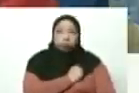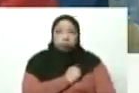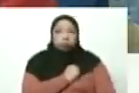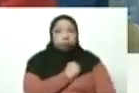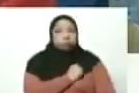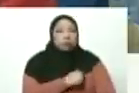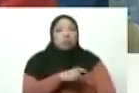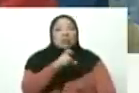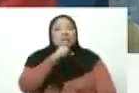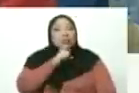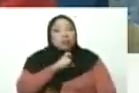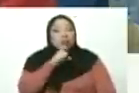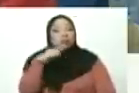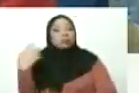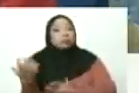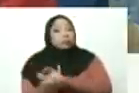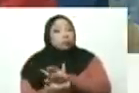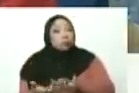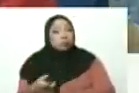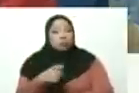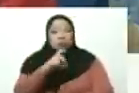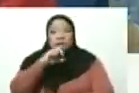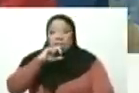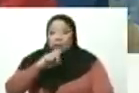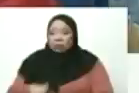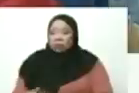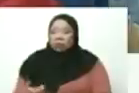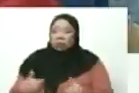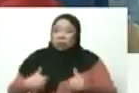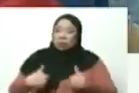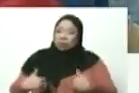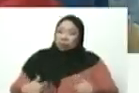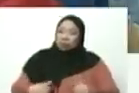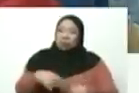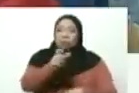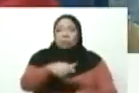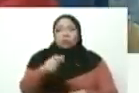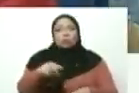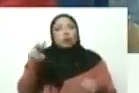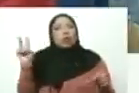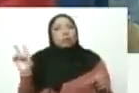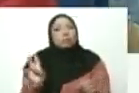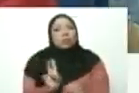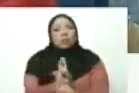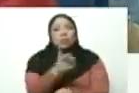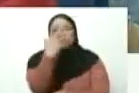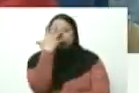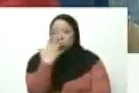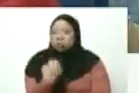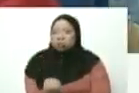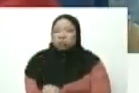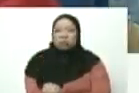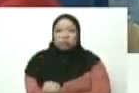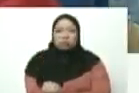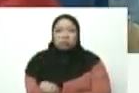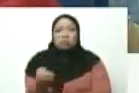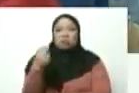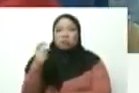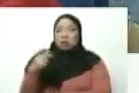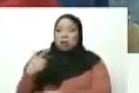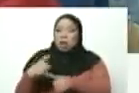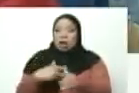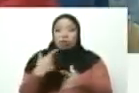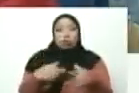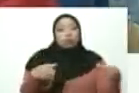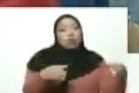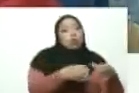grotesco tan repugnante como éste haya querido o hayan intentado politizarlo